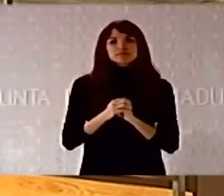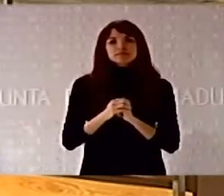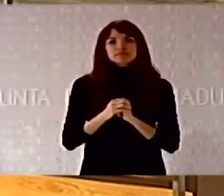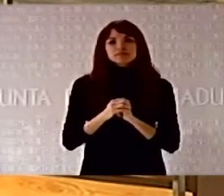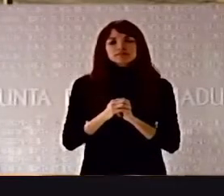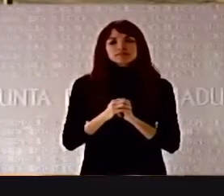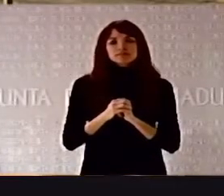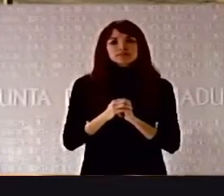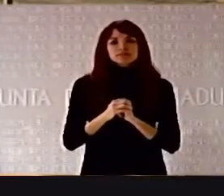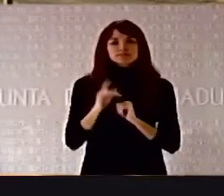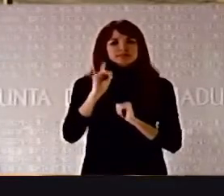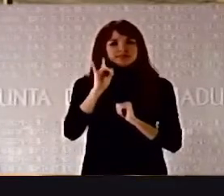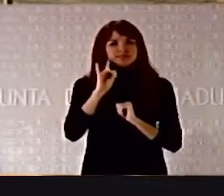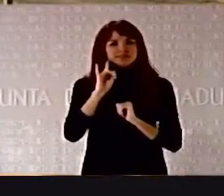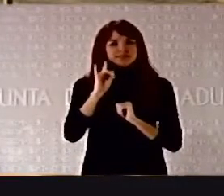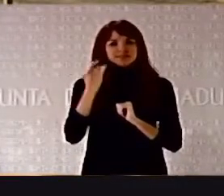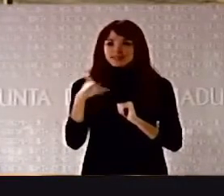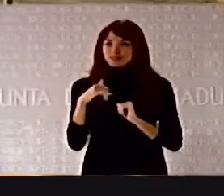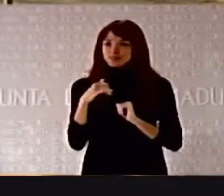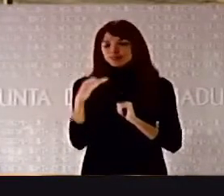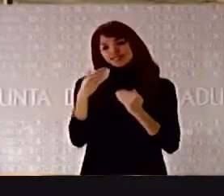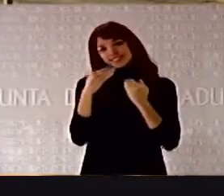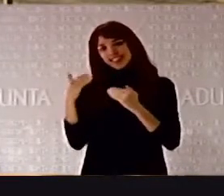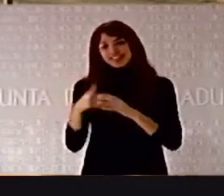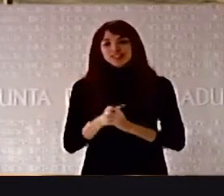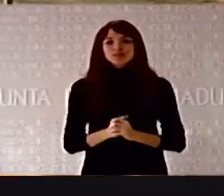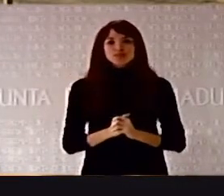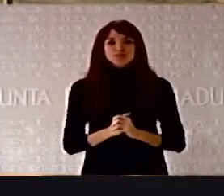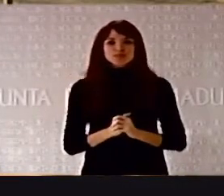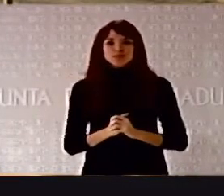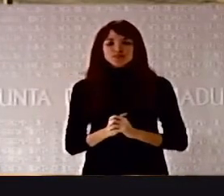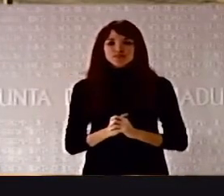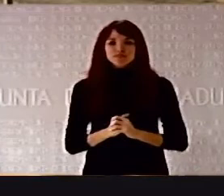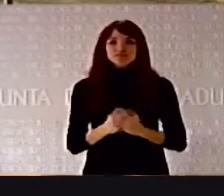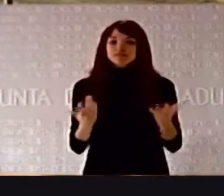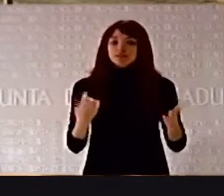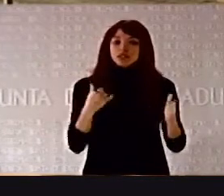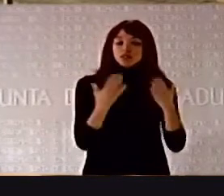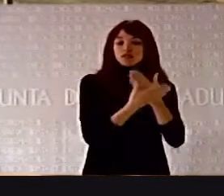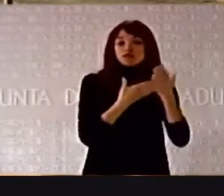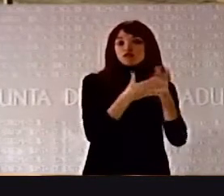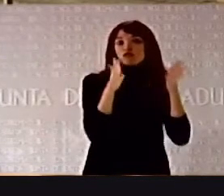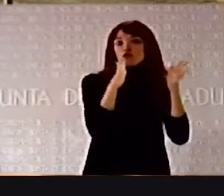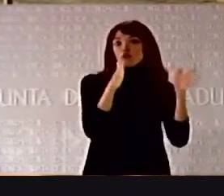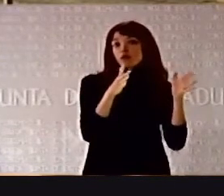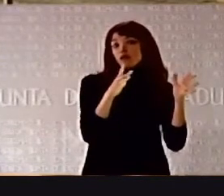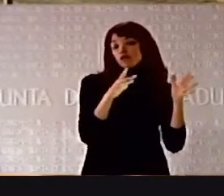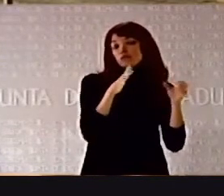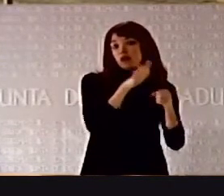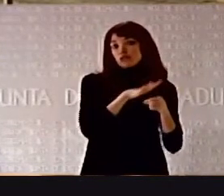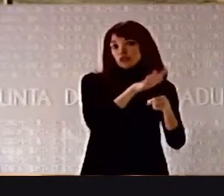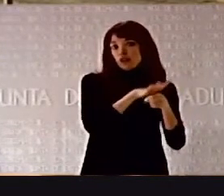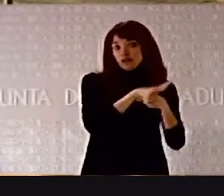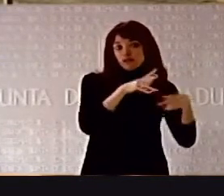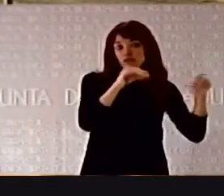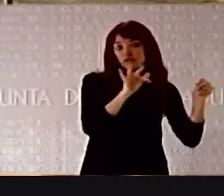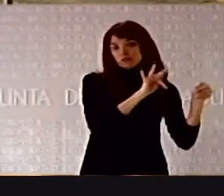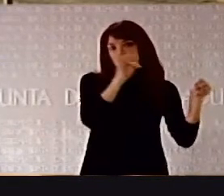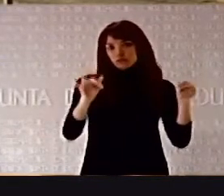¿Ya? ¿Ya? Estupendo, gracias. Tras el Consejo de Gobierno ordinario de cada martes, paso